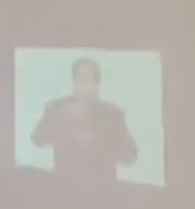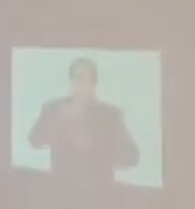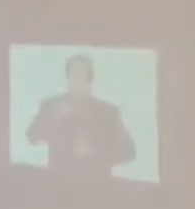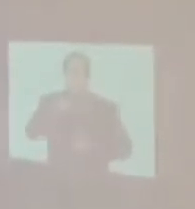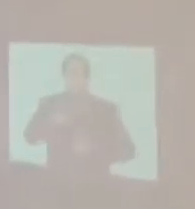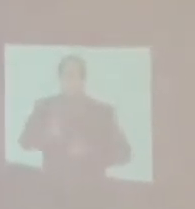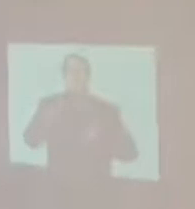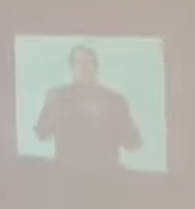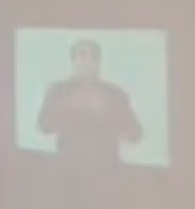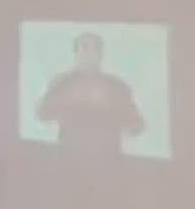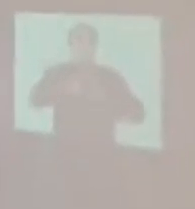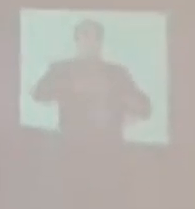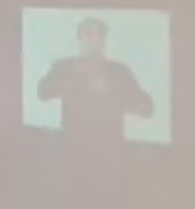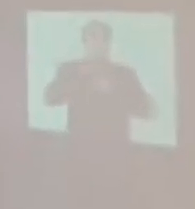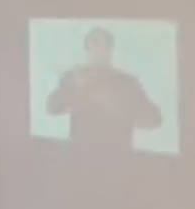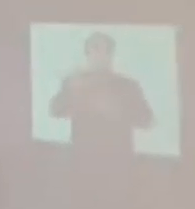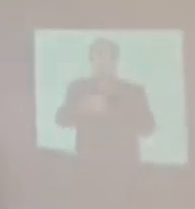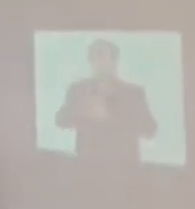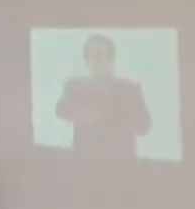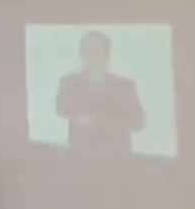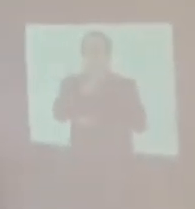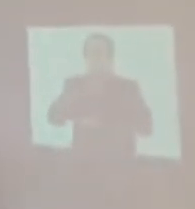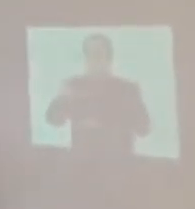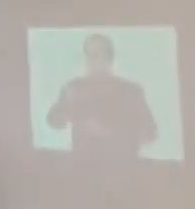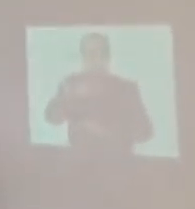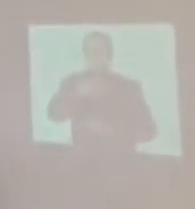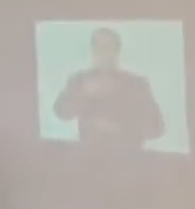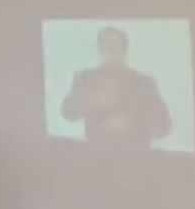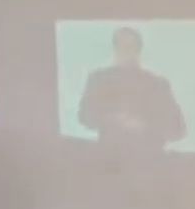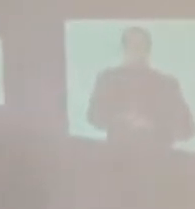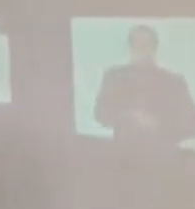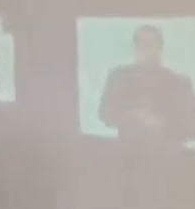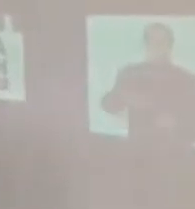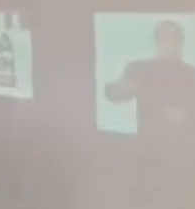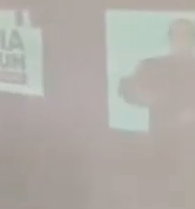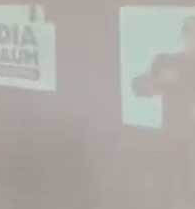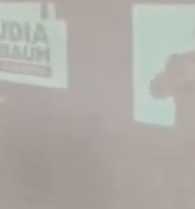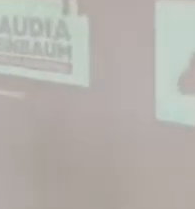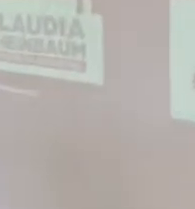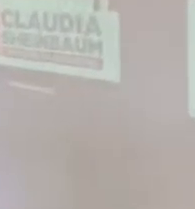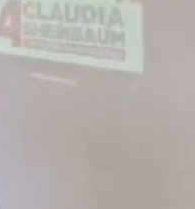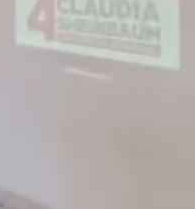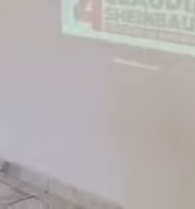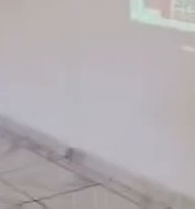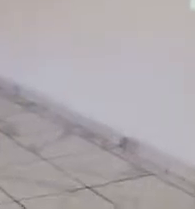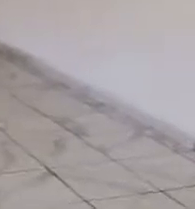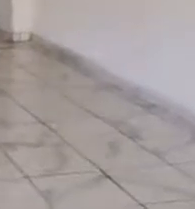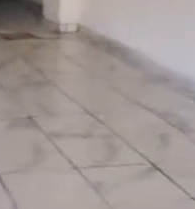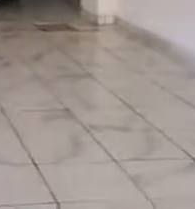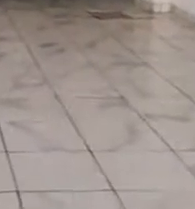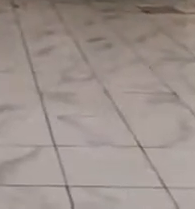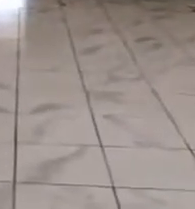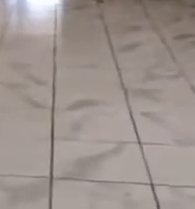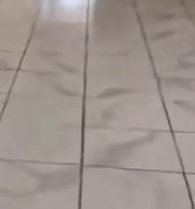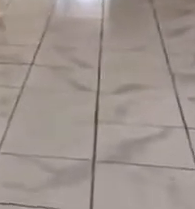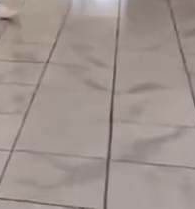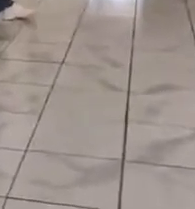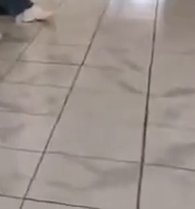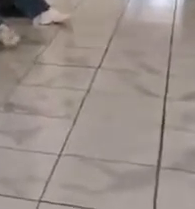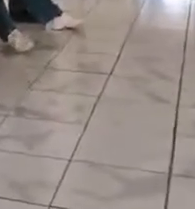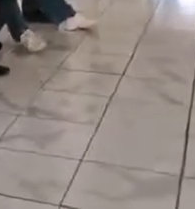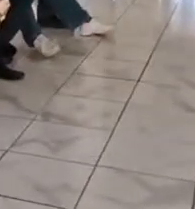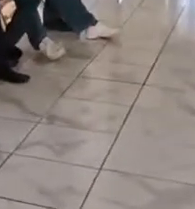para el bien común, de hacer el ejercicio de gobierno la gran oportunidad de cambiar la realidad para disminuir